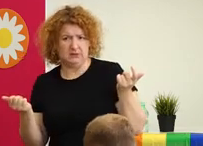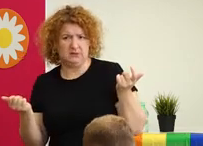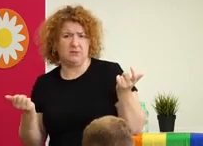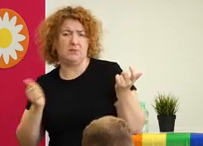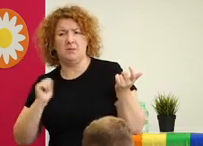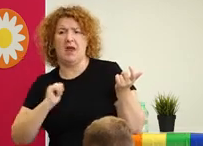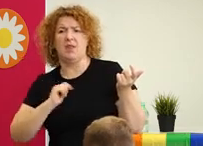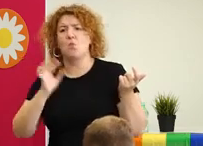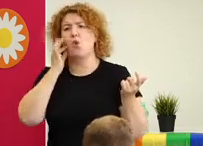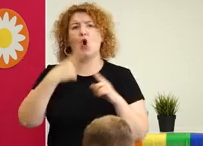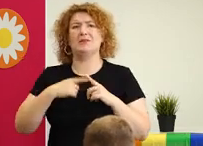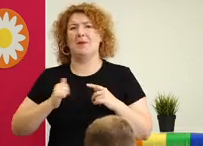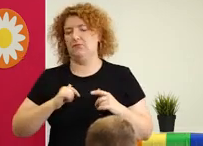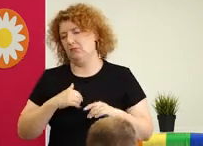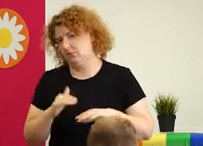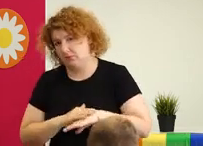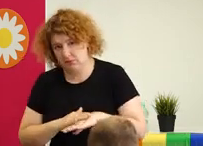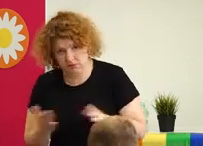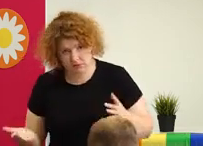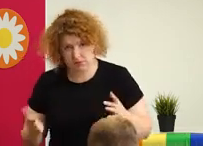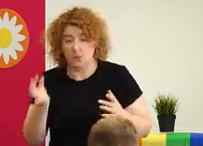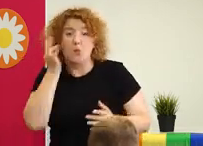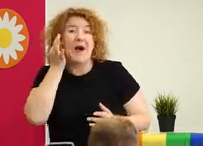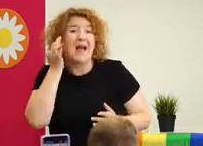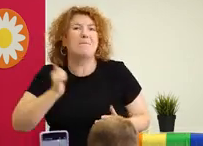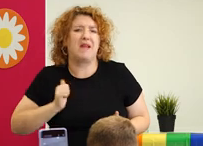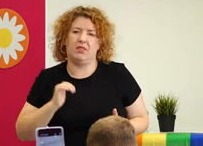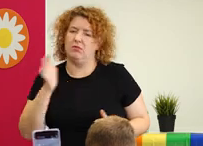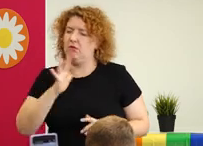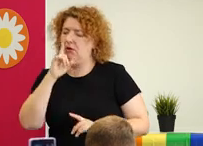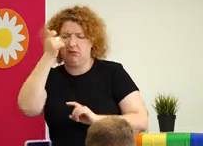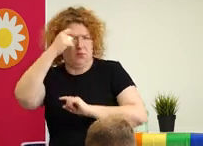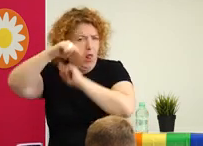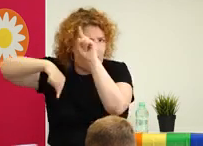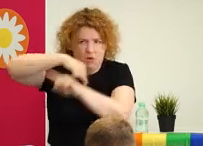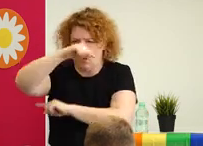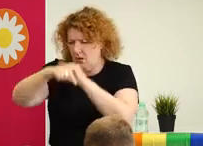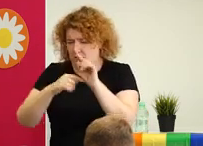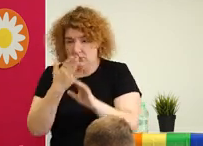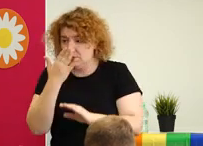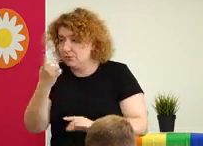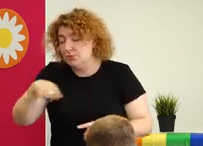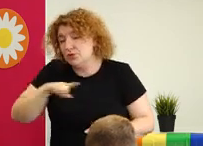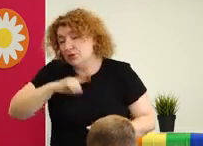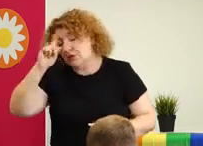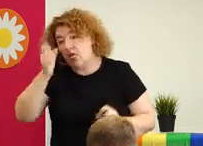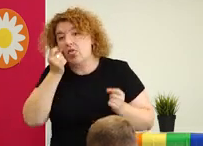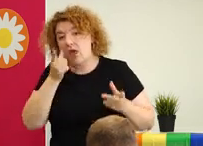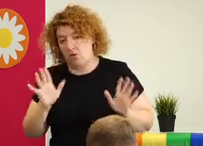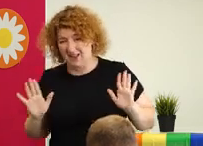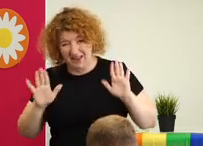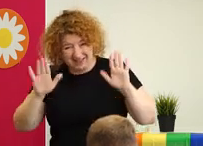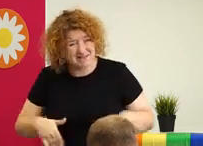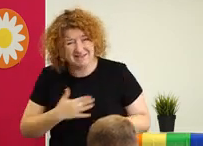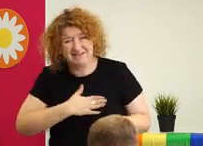del beneficio de una mujer. Es el beneficio de una mujer. Es una vuelta de tuerca. No sé si se dan ustedes cuenta que en el